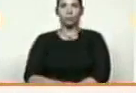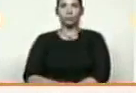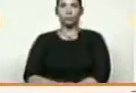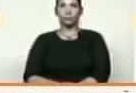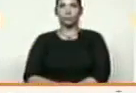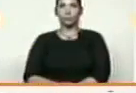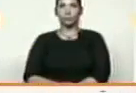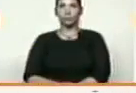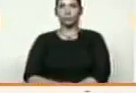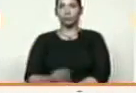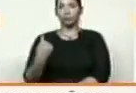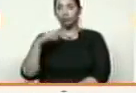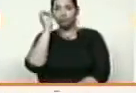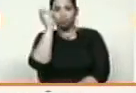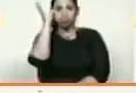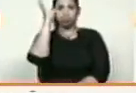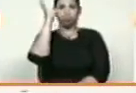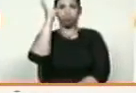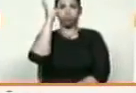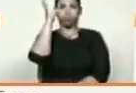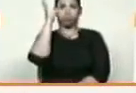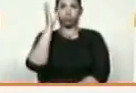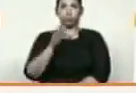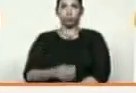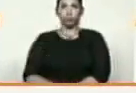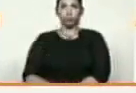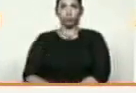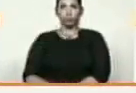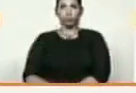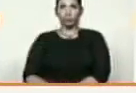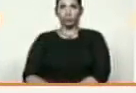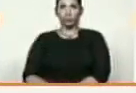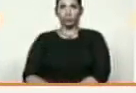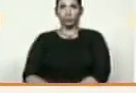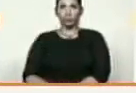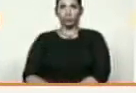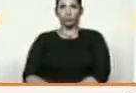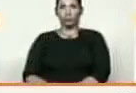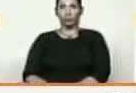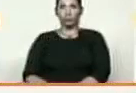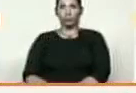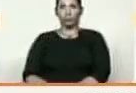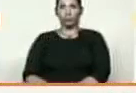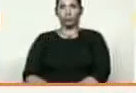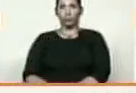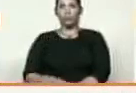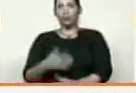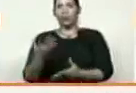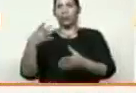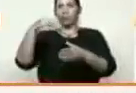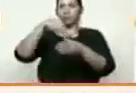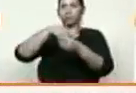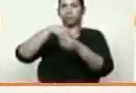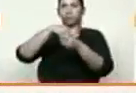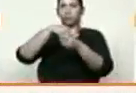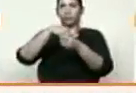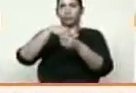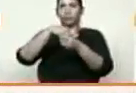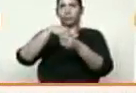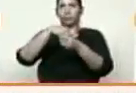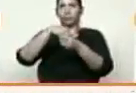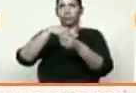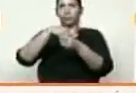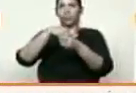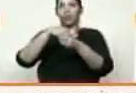tiene su iniciativa en el general de Gaulle, pero él tenía un ministro que formaba parte del comité que